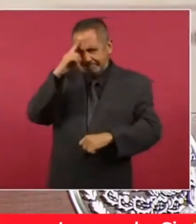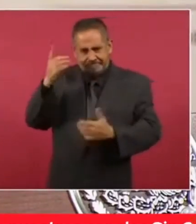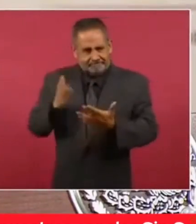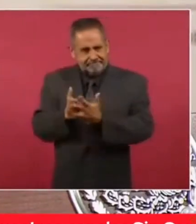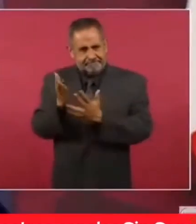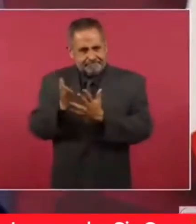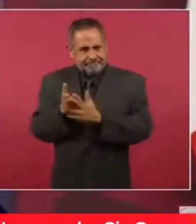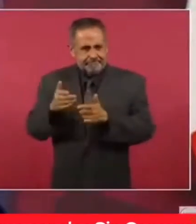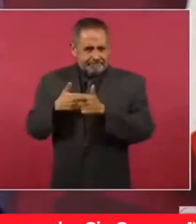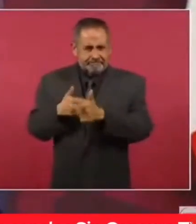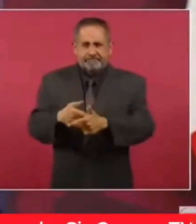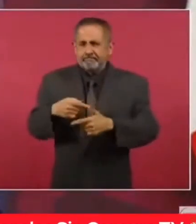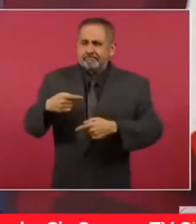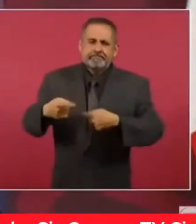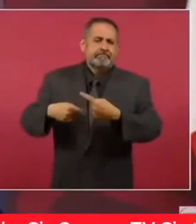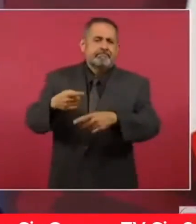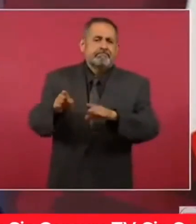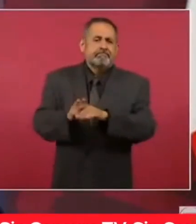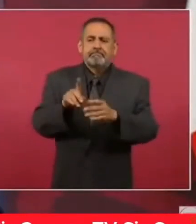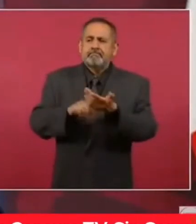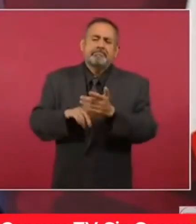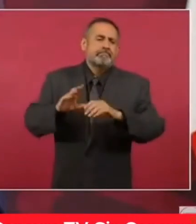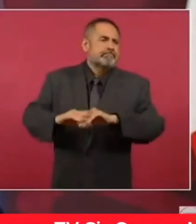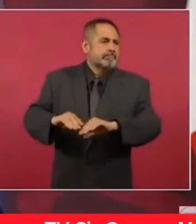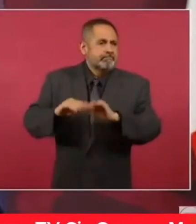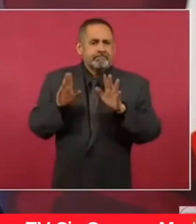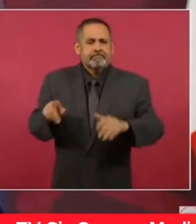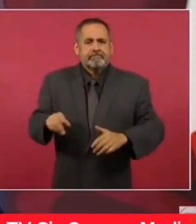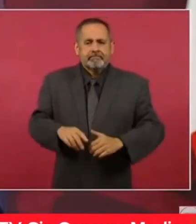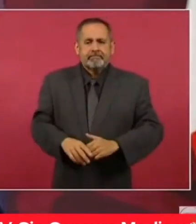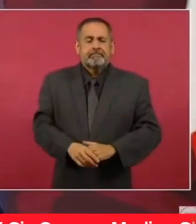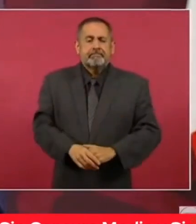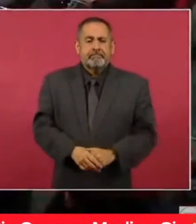detrás a facilitarle las cosas